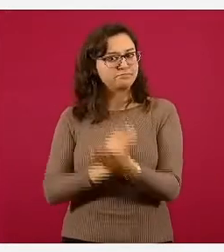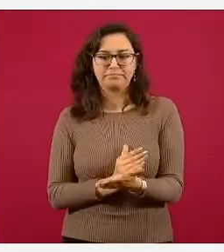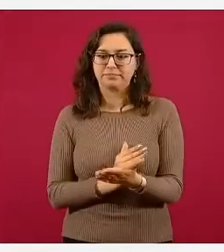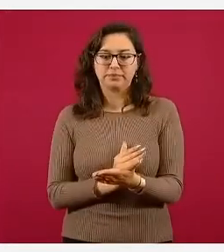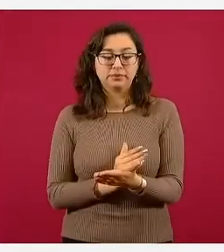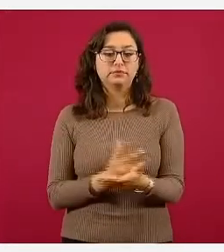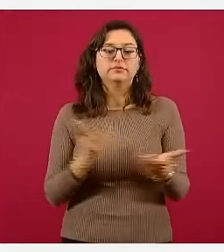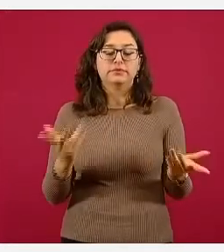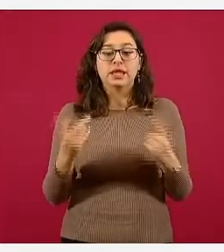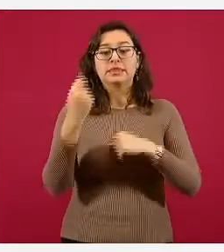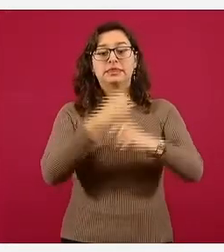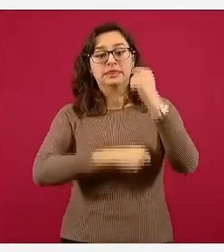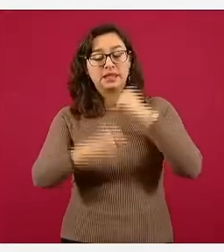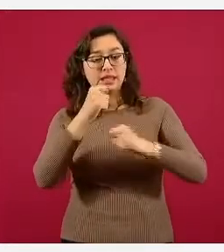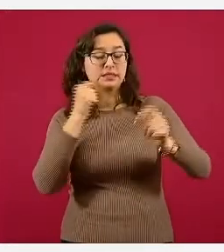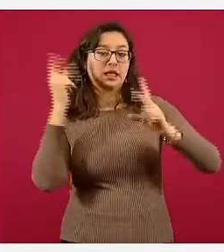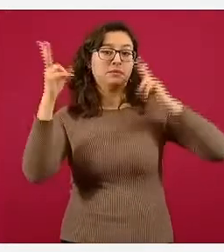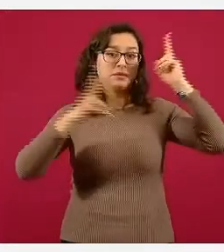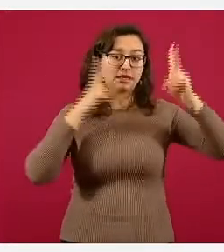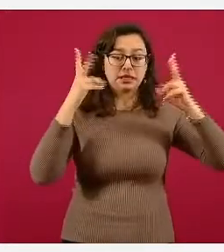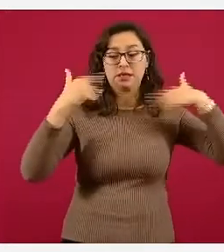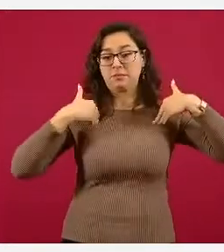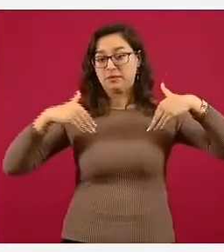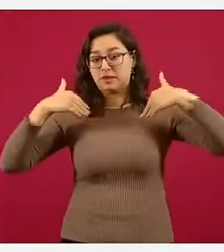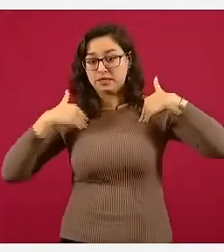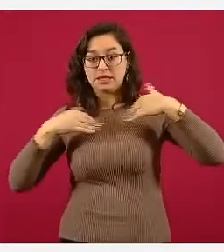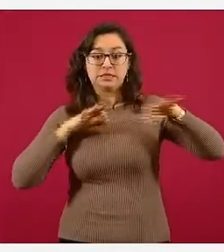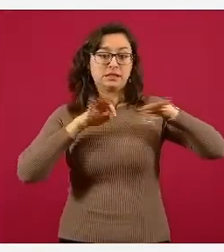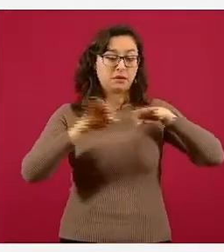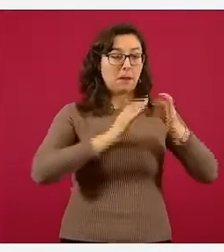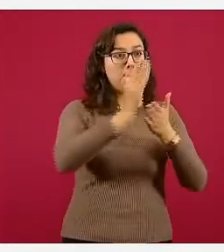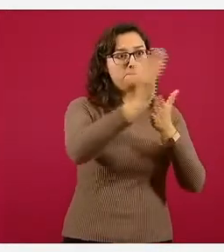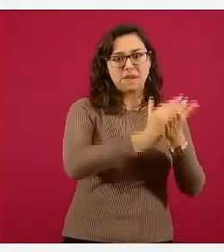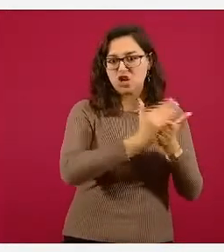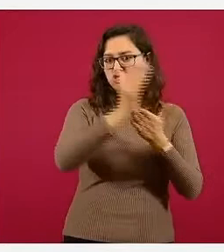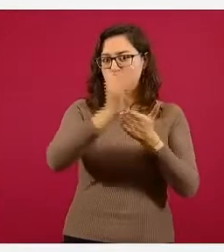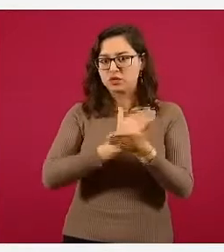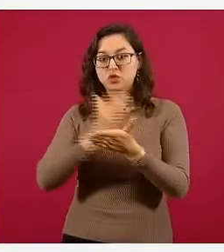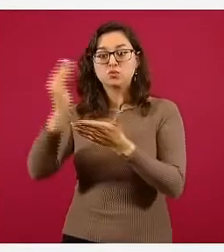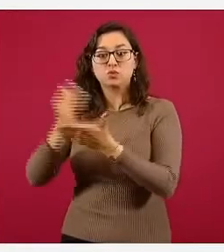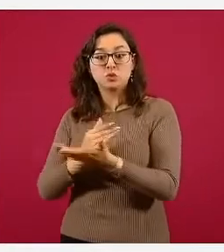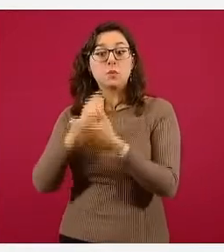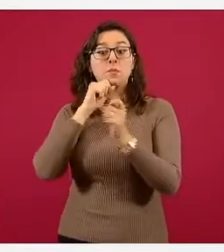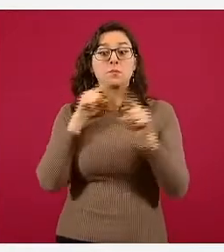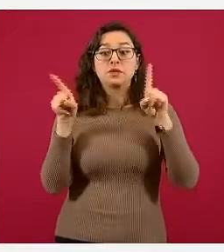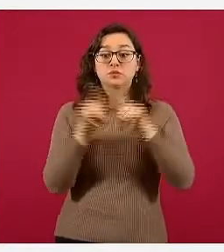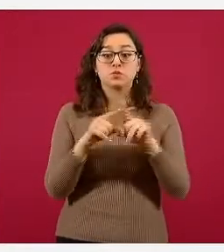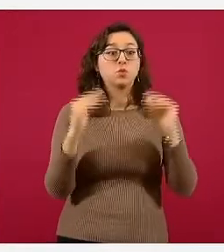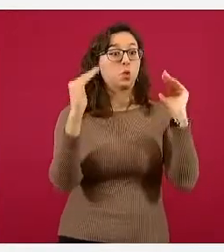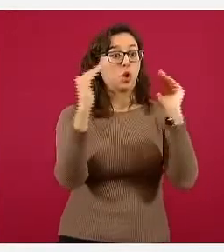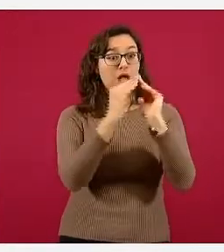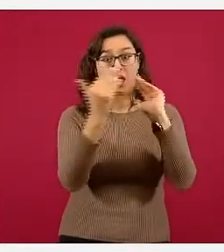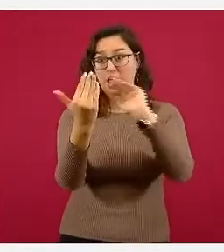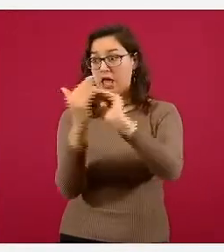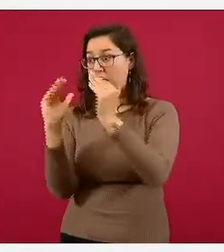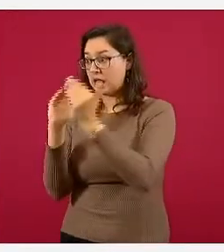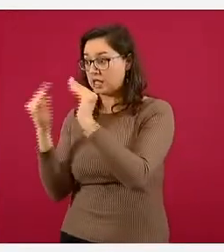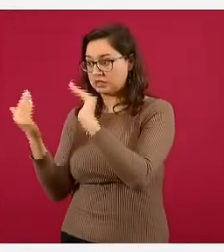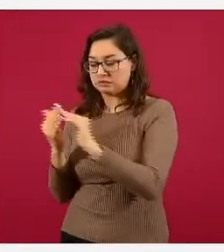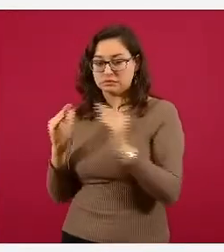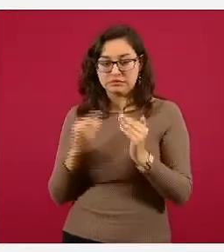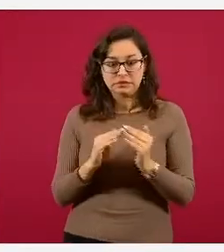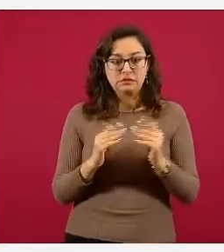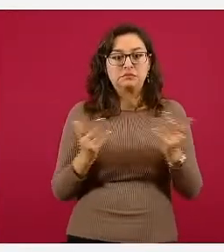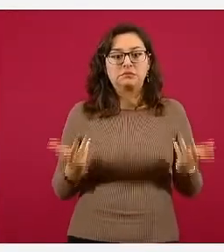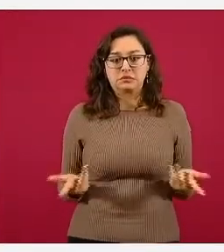de transporte, incluso a los lugares de trabajo, pero un incremento en la movilidad en las zonas residenciales. Es decir, las personas se siguieron